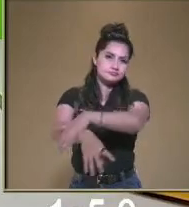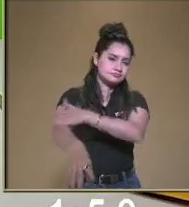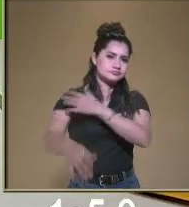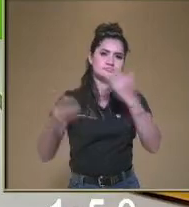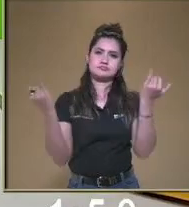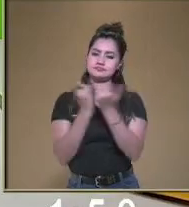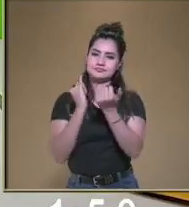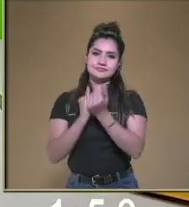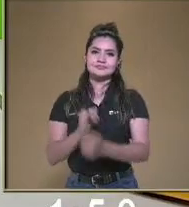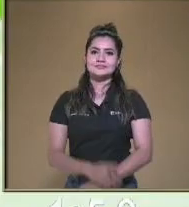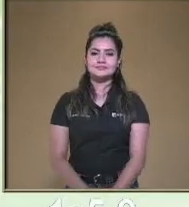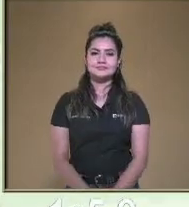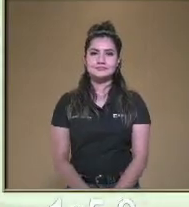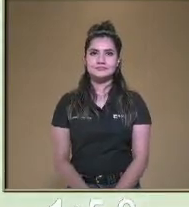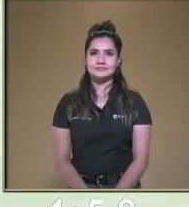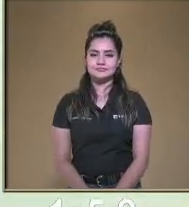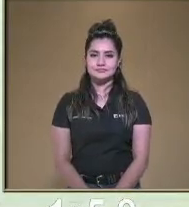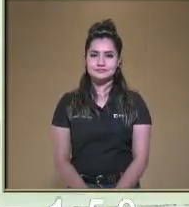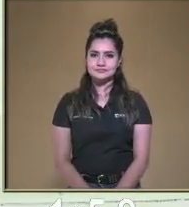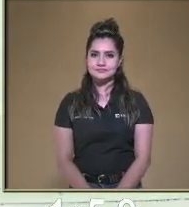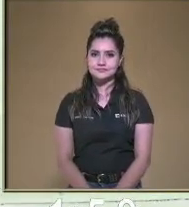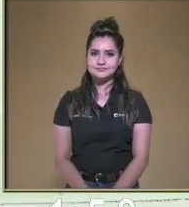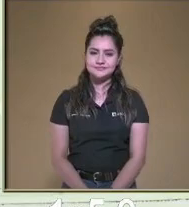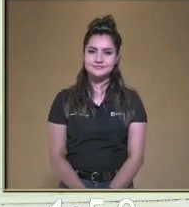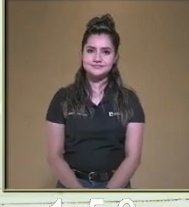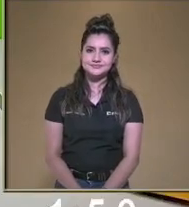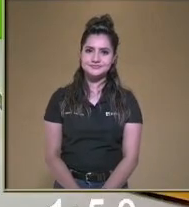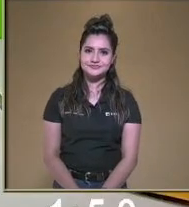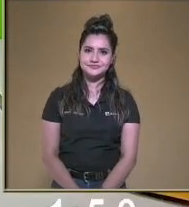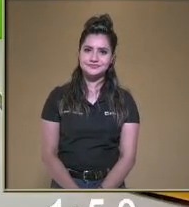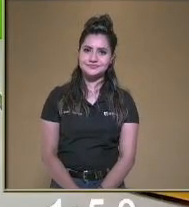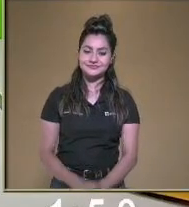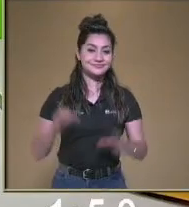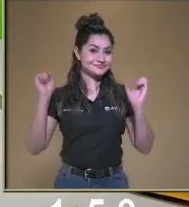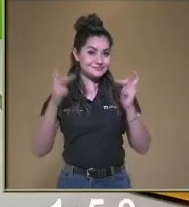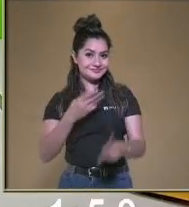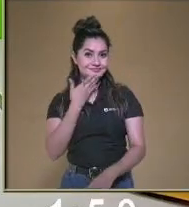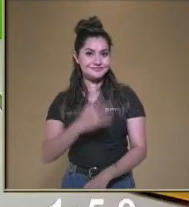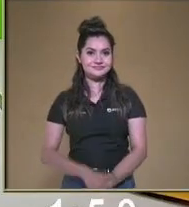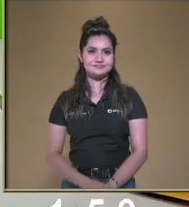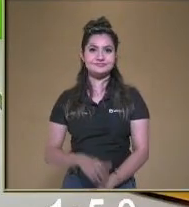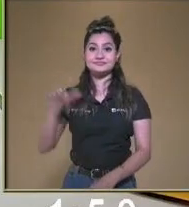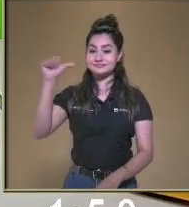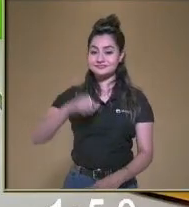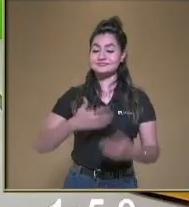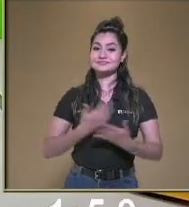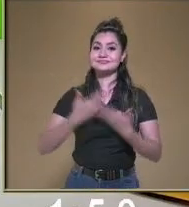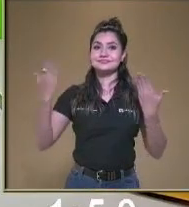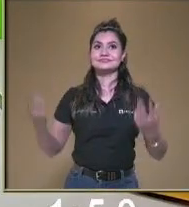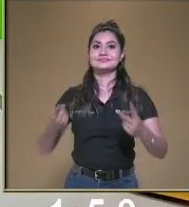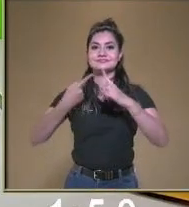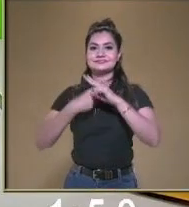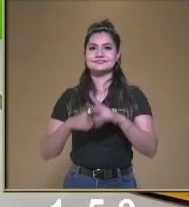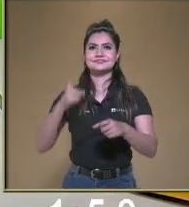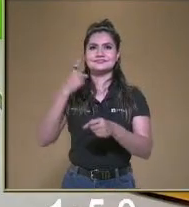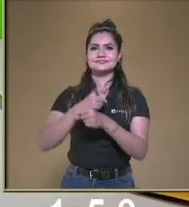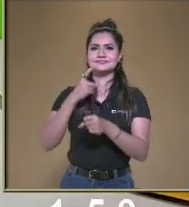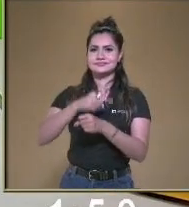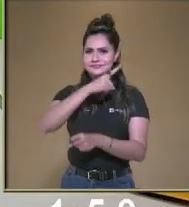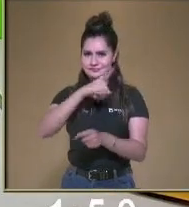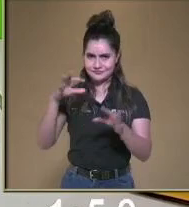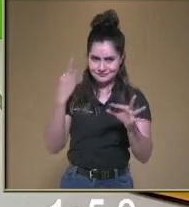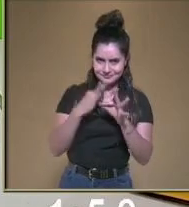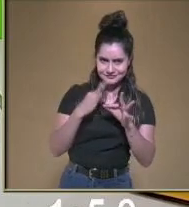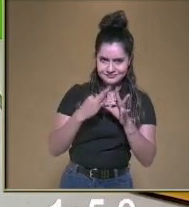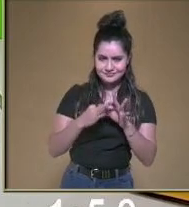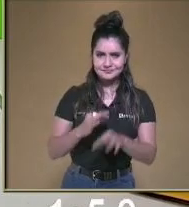dedos de los pies, los dedos de las manos. ¿Sí? Ok. ¿Qué te parece si empezamos primero a hacer un calentamiento? ¿Están todos listos? ¿Ya